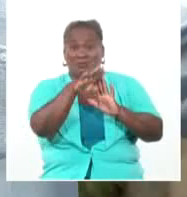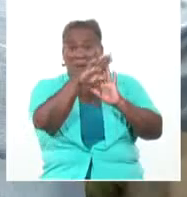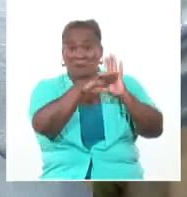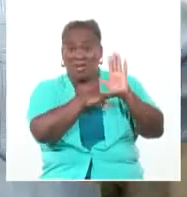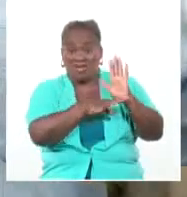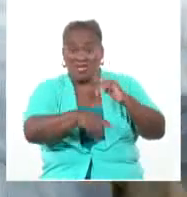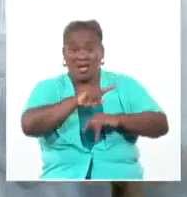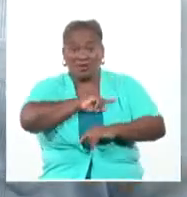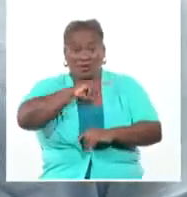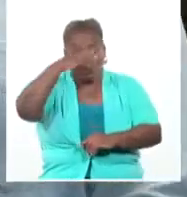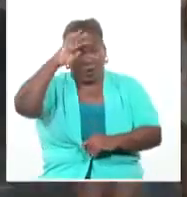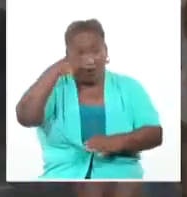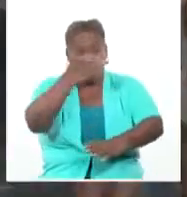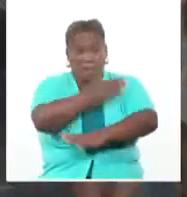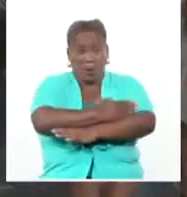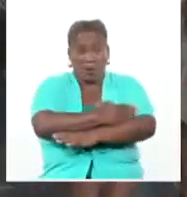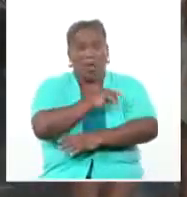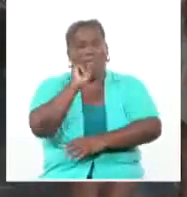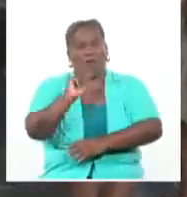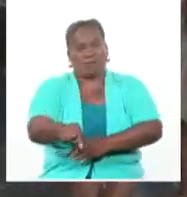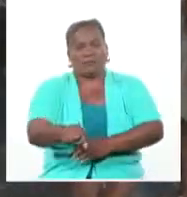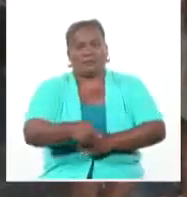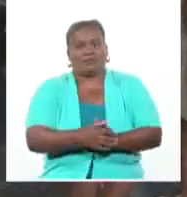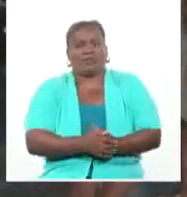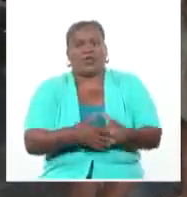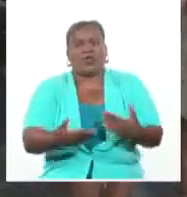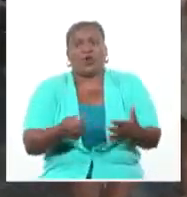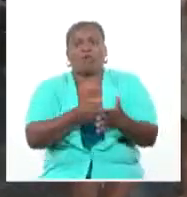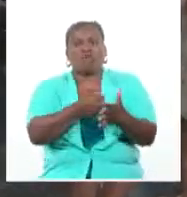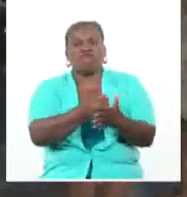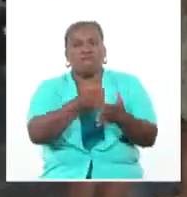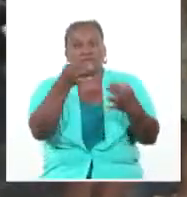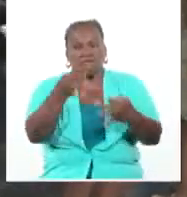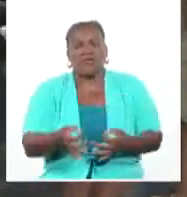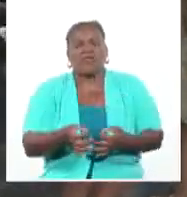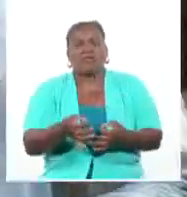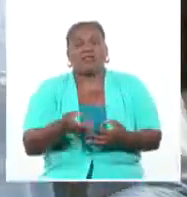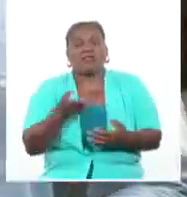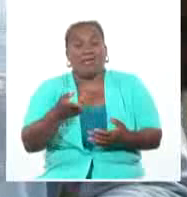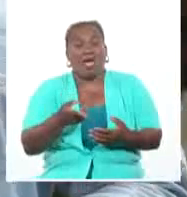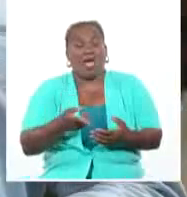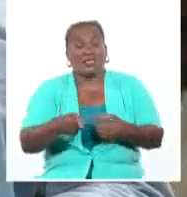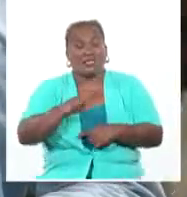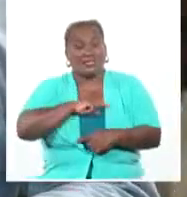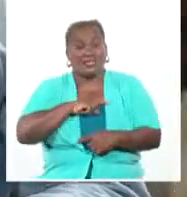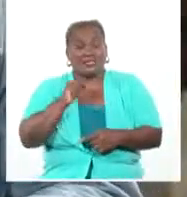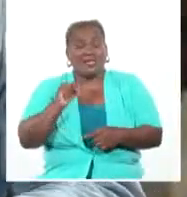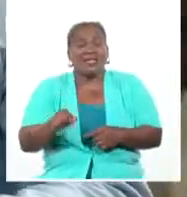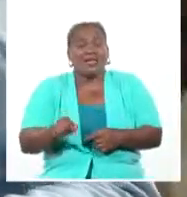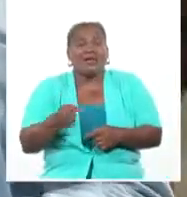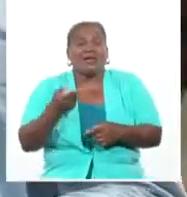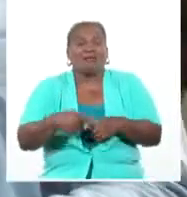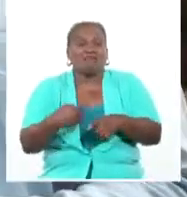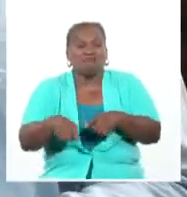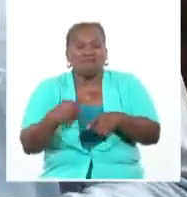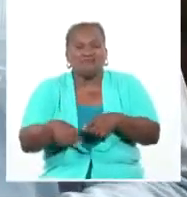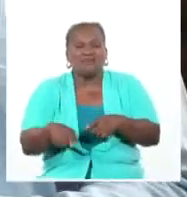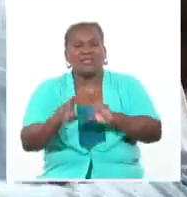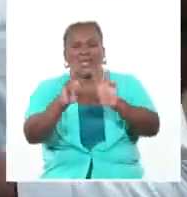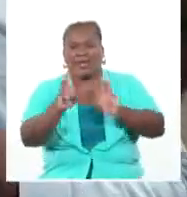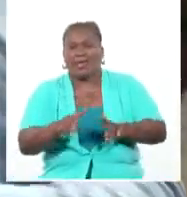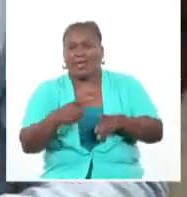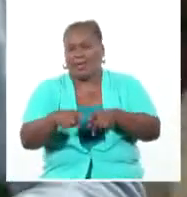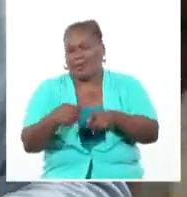que recrudecen el bloqueo están en pie. ¿Cómo enfrentar con la verdad el hegemonismo que imponen transnacionales de la comunicación? Es uno